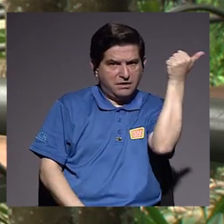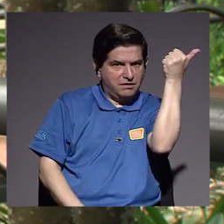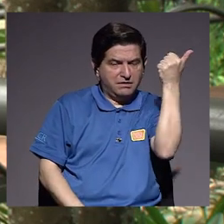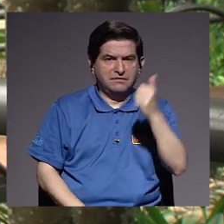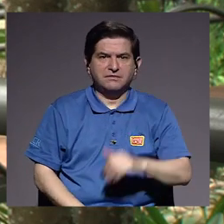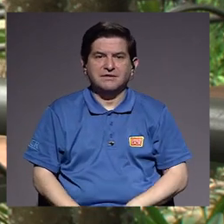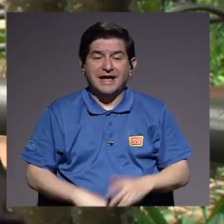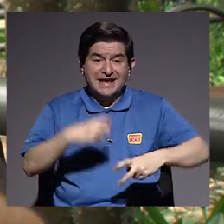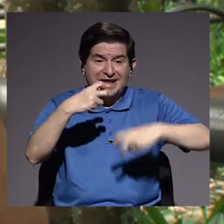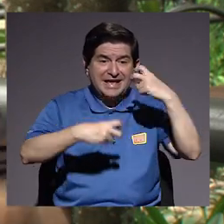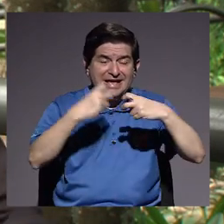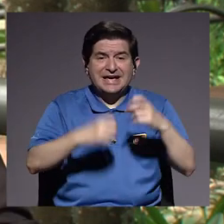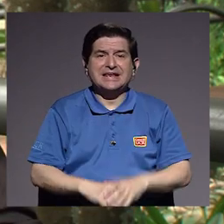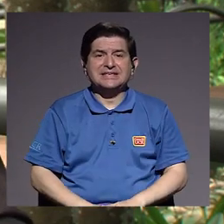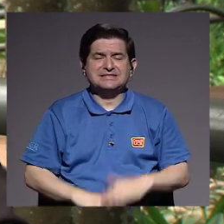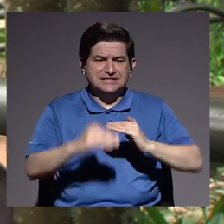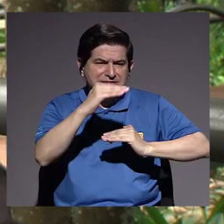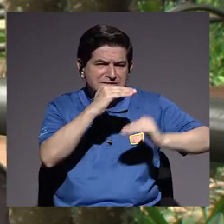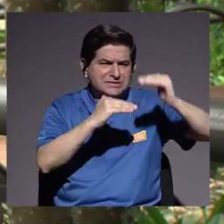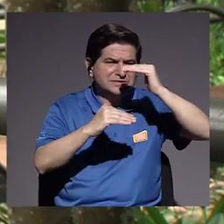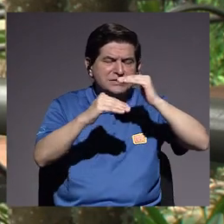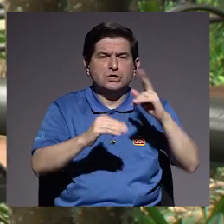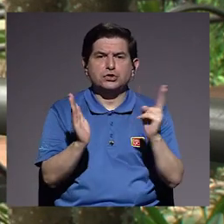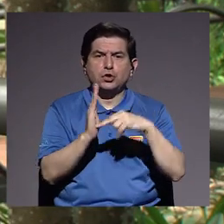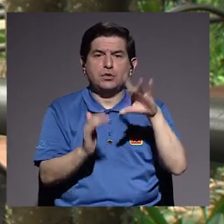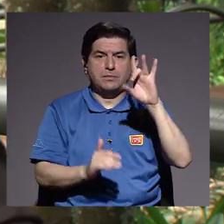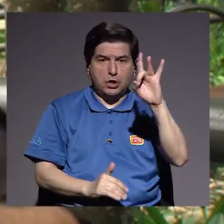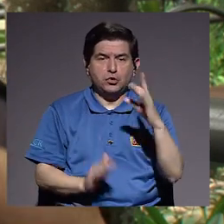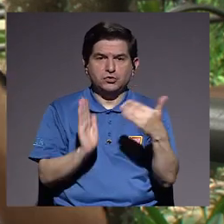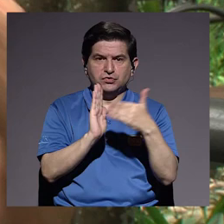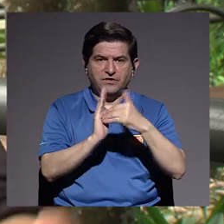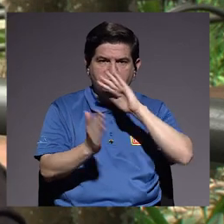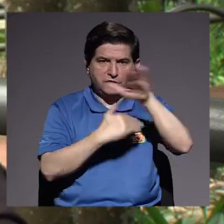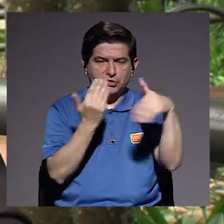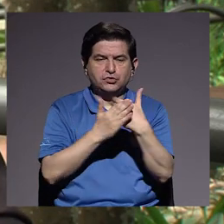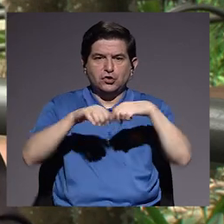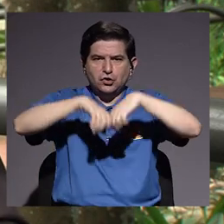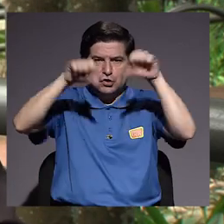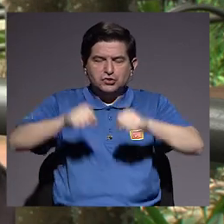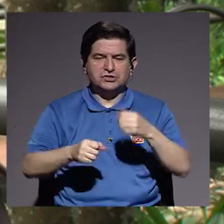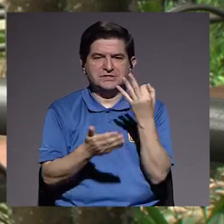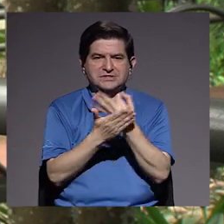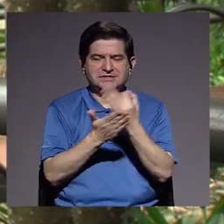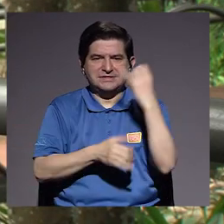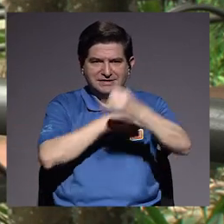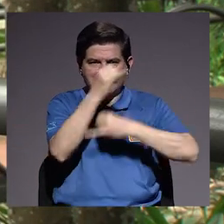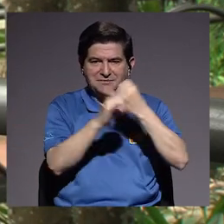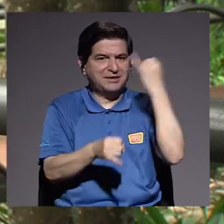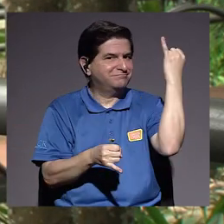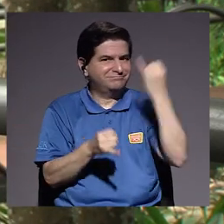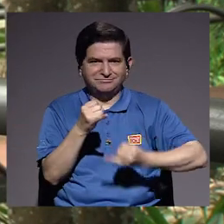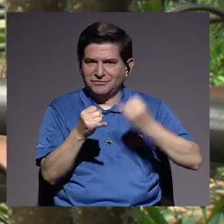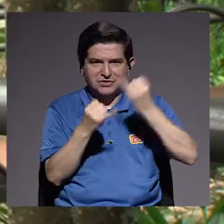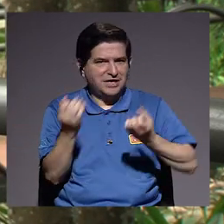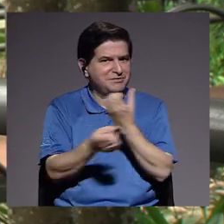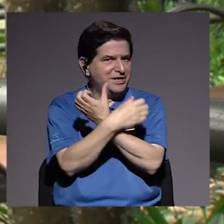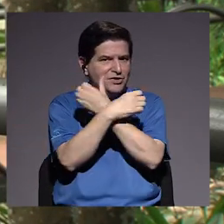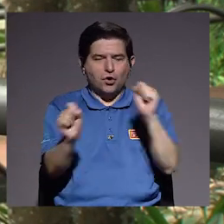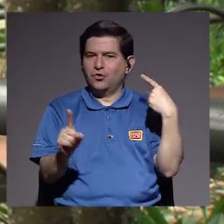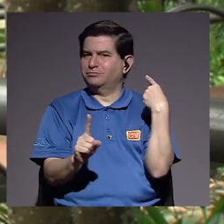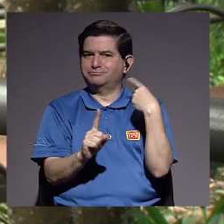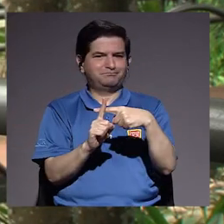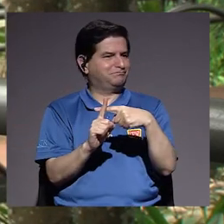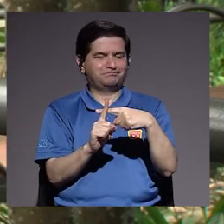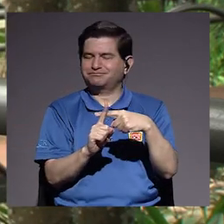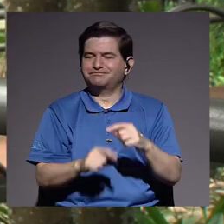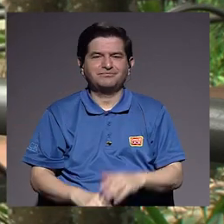financiero internacional, no terminó de saldarse positivamente, ¿no? Y que aún ahora nos sigue reventando. O, por ejemplo, que hace menos